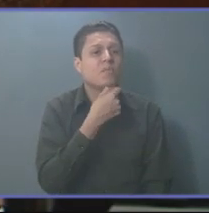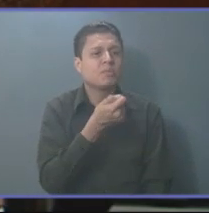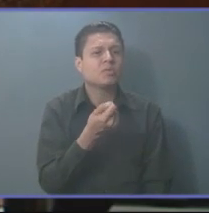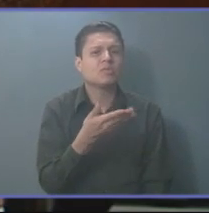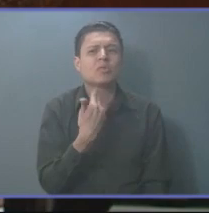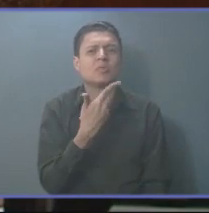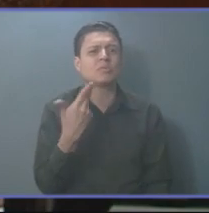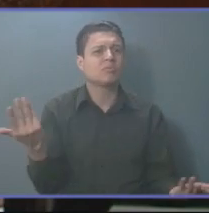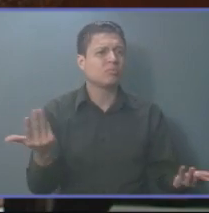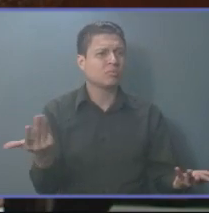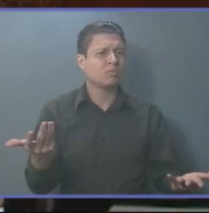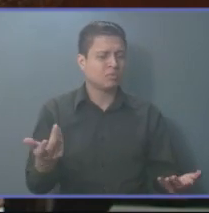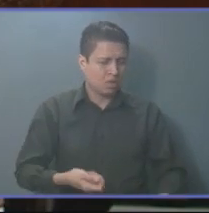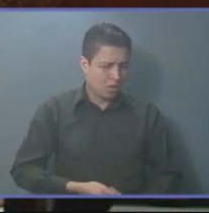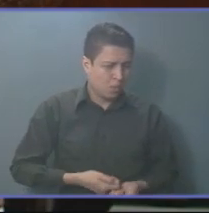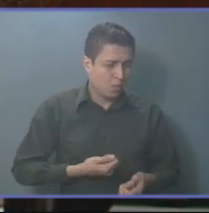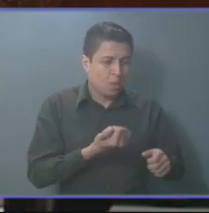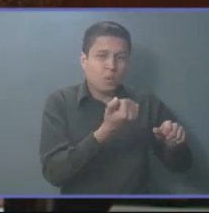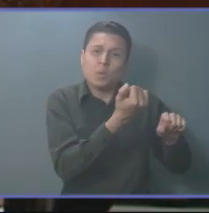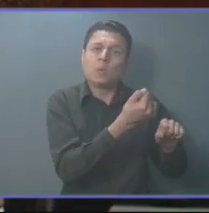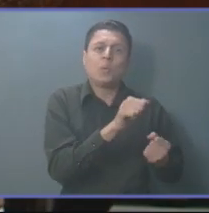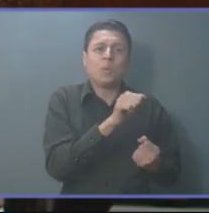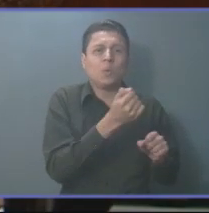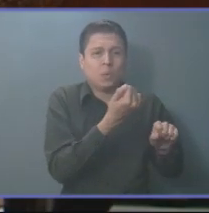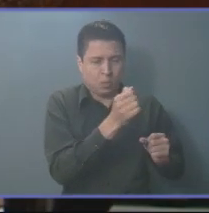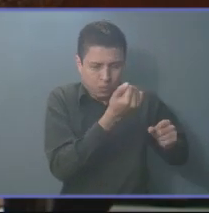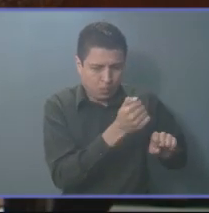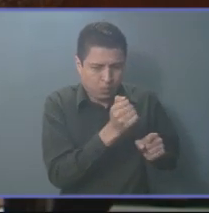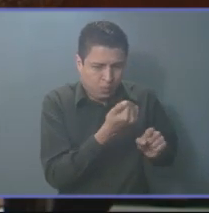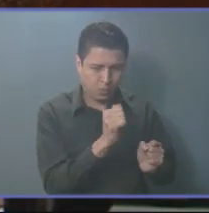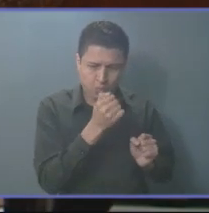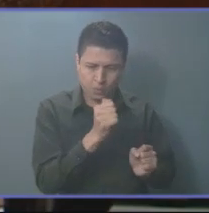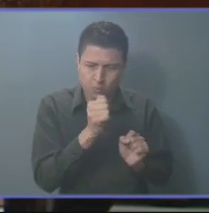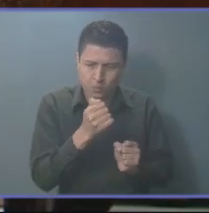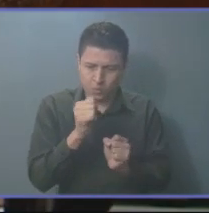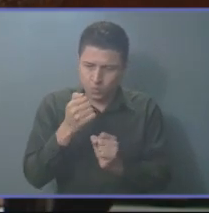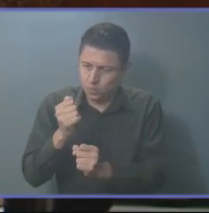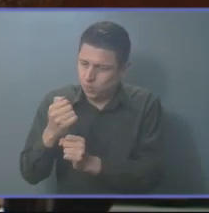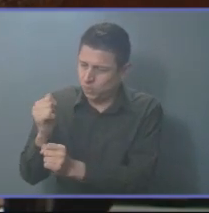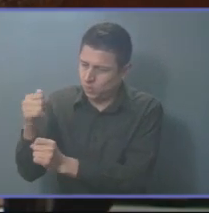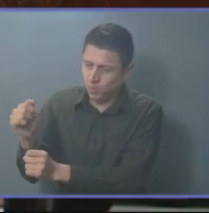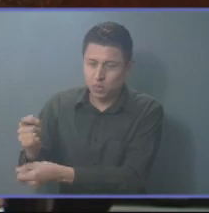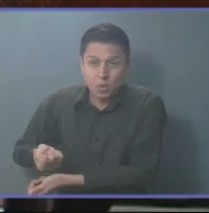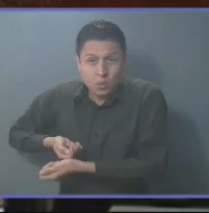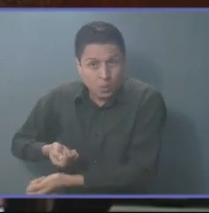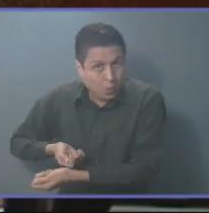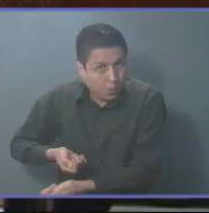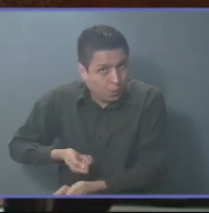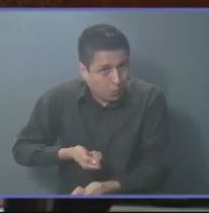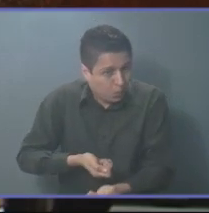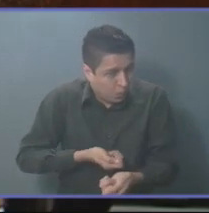y eliminación correctos de los equipos de protección personal, entre paréntesis,